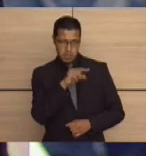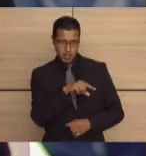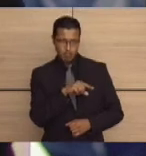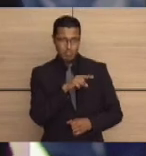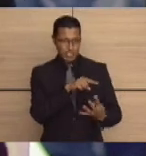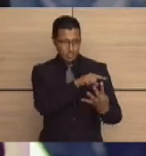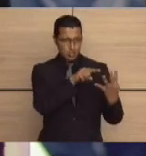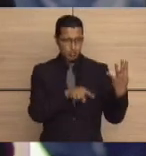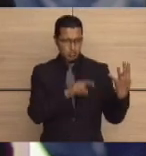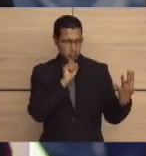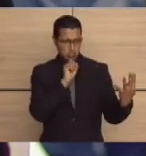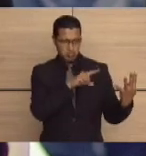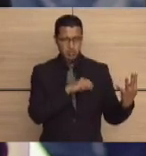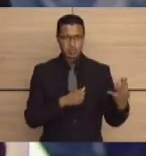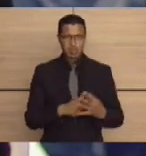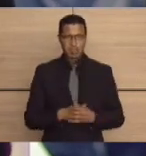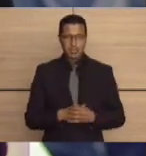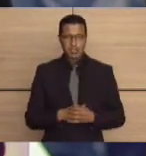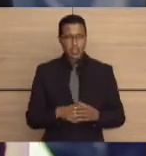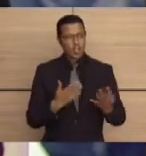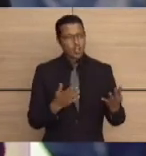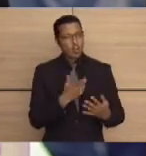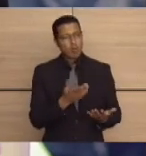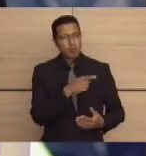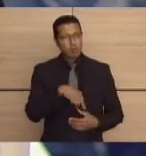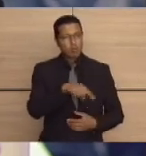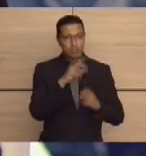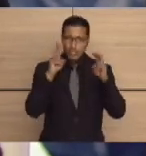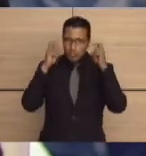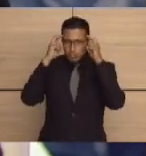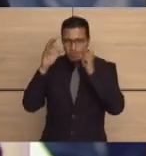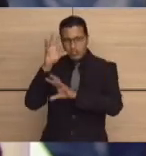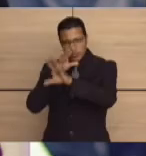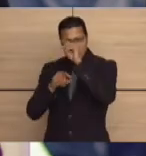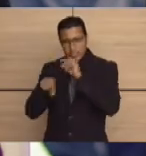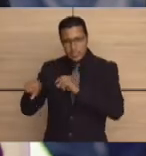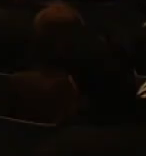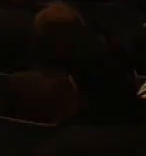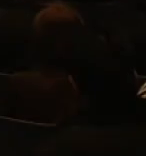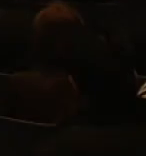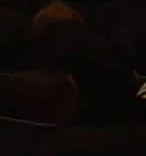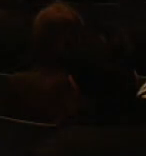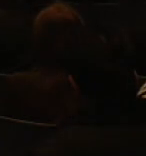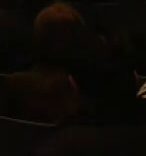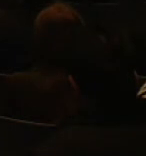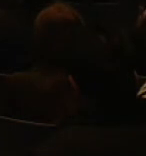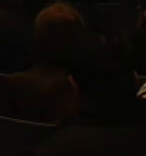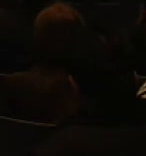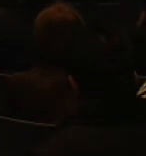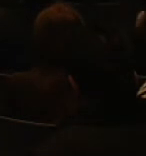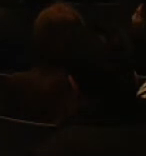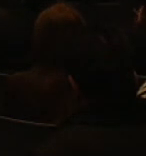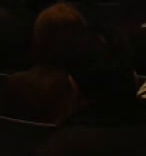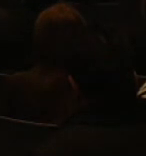los cuatro, no sé por quién empezamos, y es cómo lograr que los conocimientos adquiridos por los niños, niñas y jóvenes en las